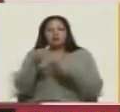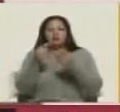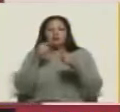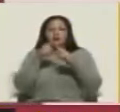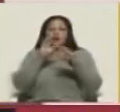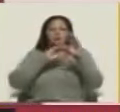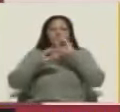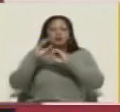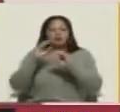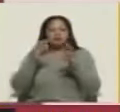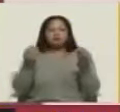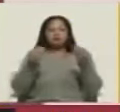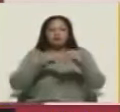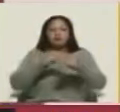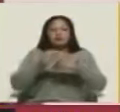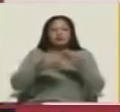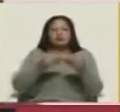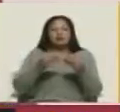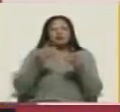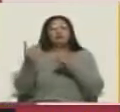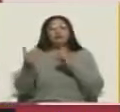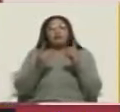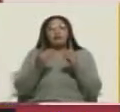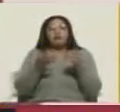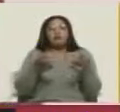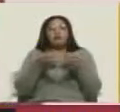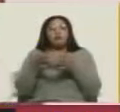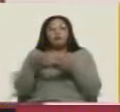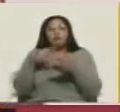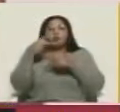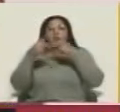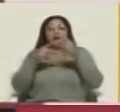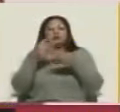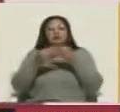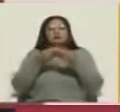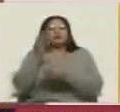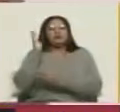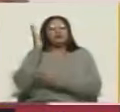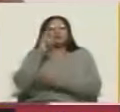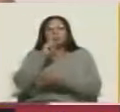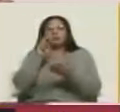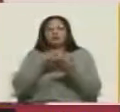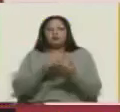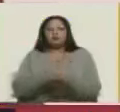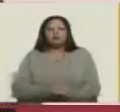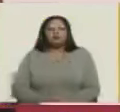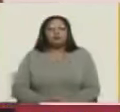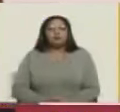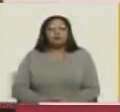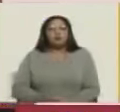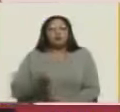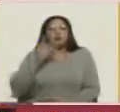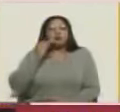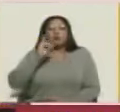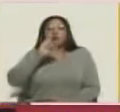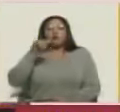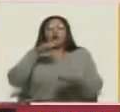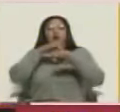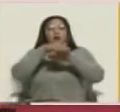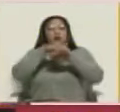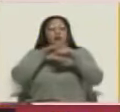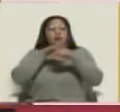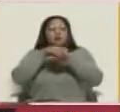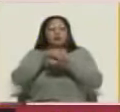diálogo nacional de los actores políticos, que se hace desde la Asamblea Nacional, por el hermano Jorge Rodríguez, compañero Jorge